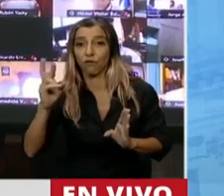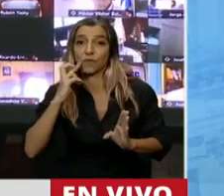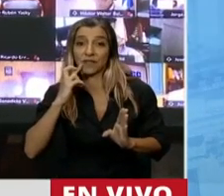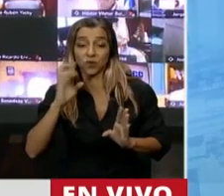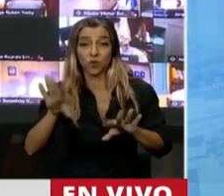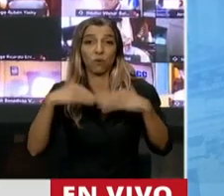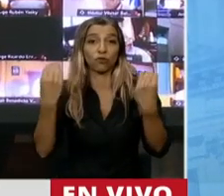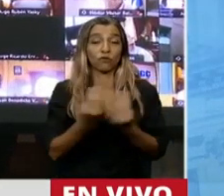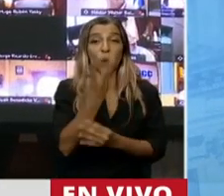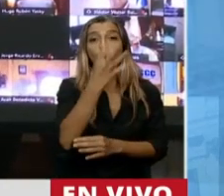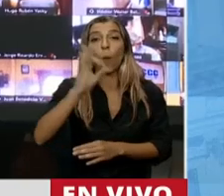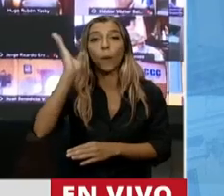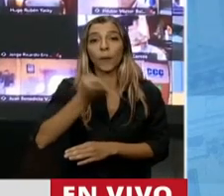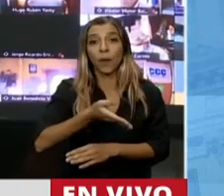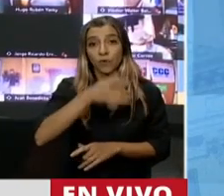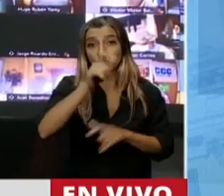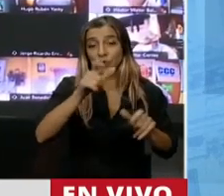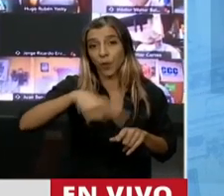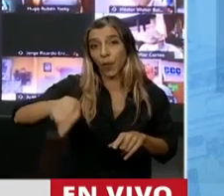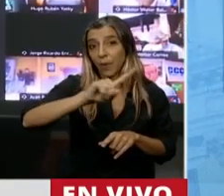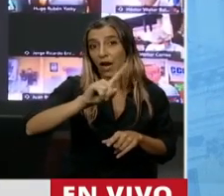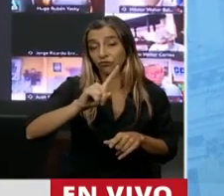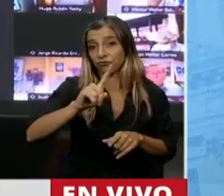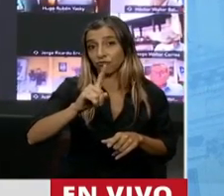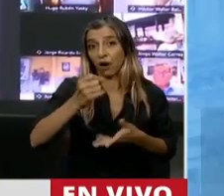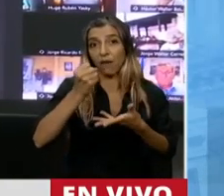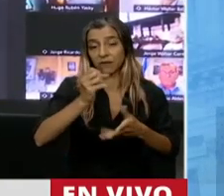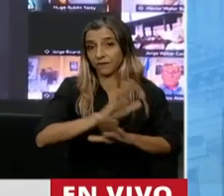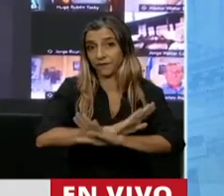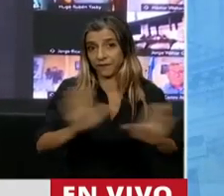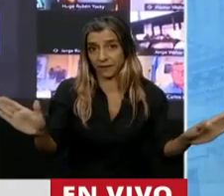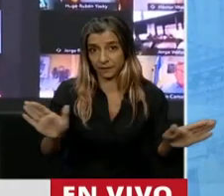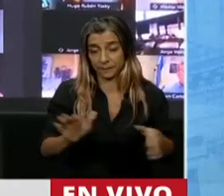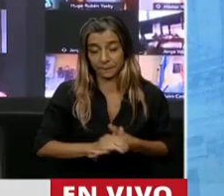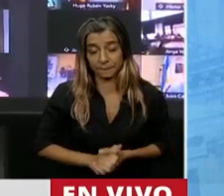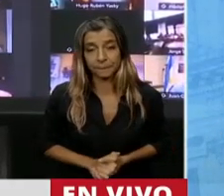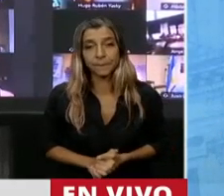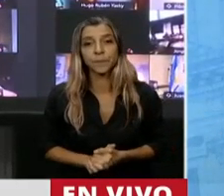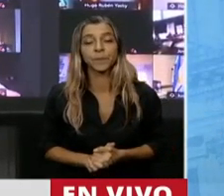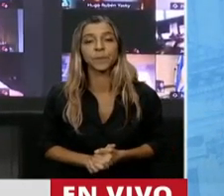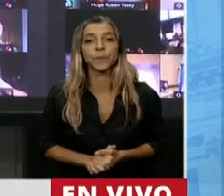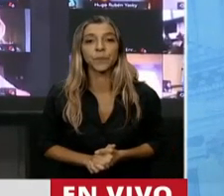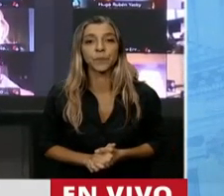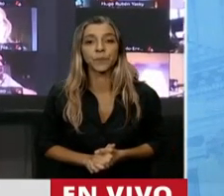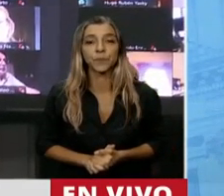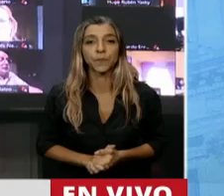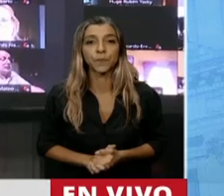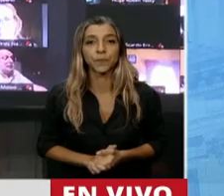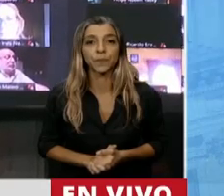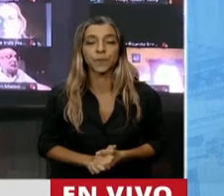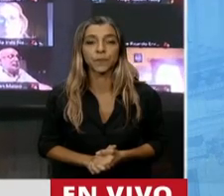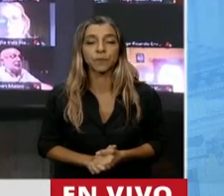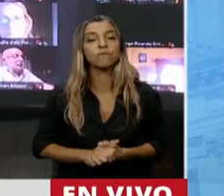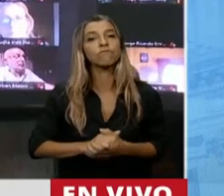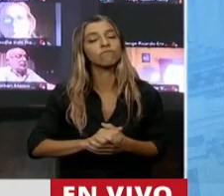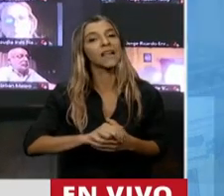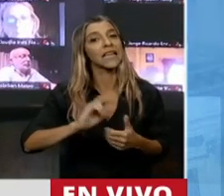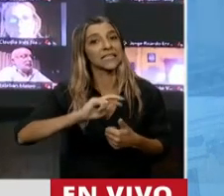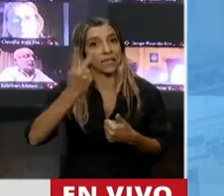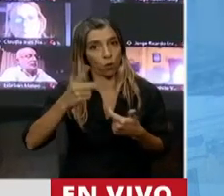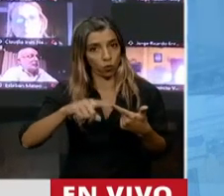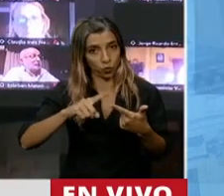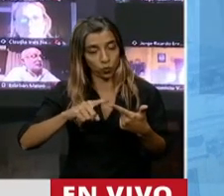del 40% o más en los beneficiarios de esas becas. Segundo,